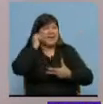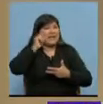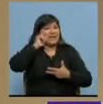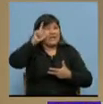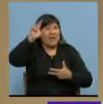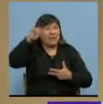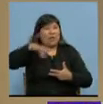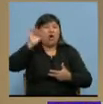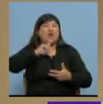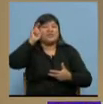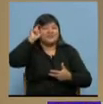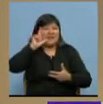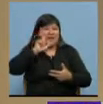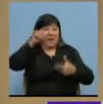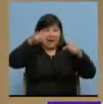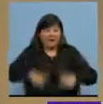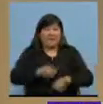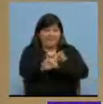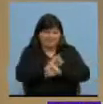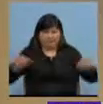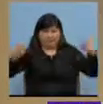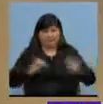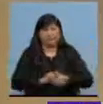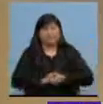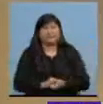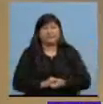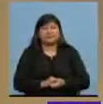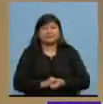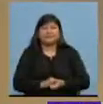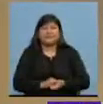Y justamente tenemos la portada de Somos Jujuy.